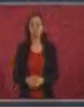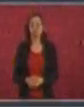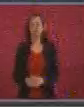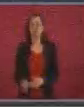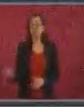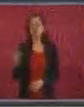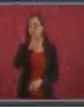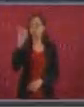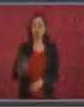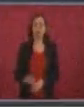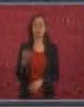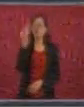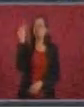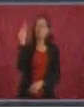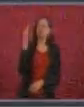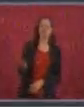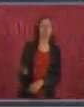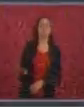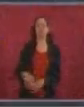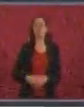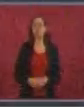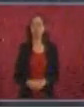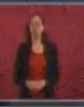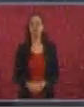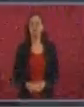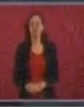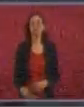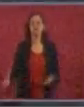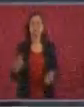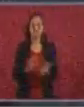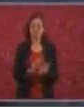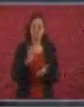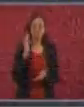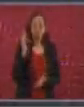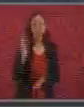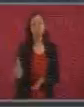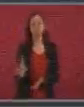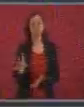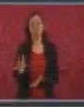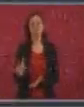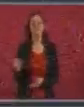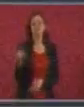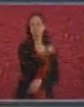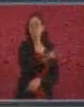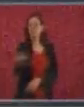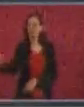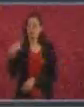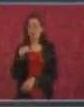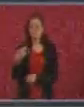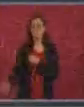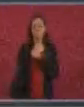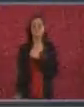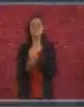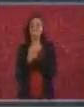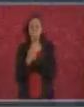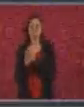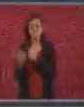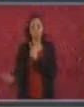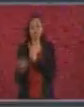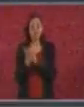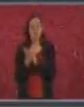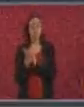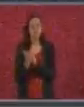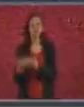hay muchísimas lagunas. Digo, si esto se va a institucionalizar, pues ¿para qué haces sexenios?